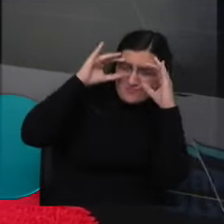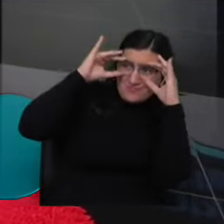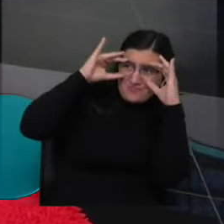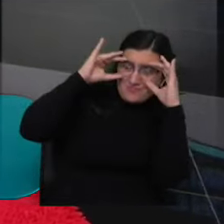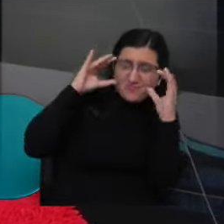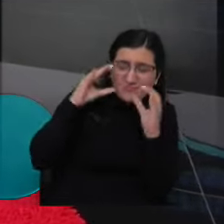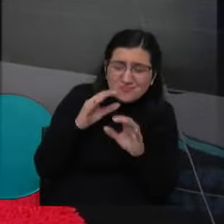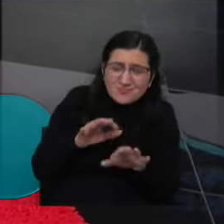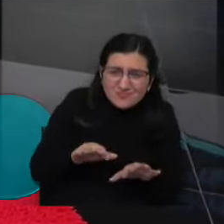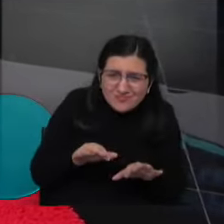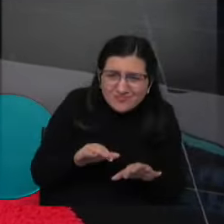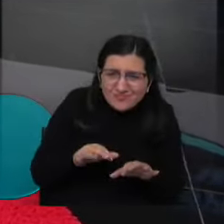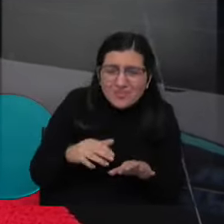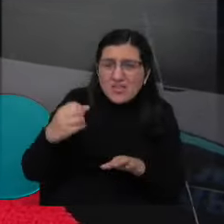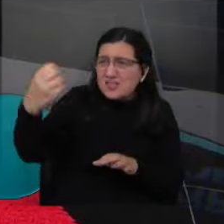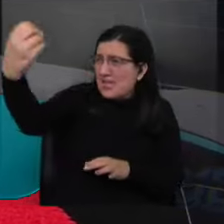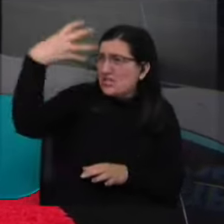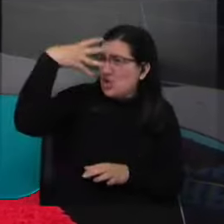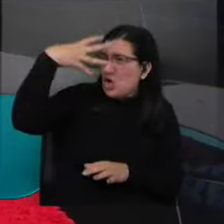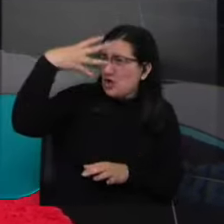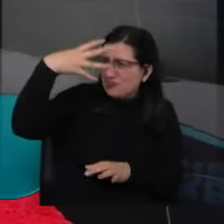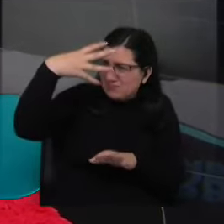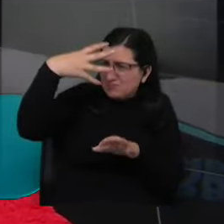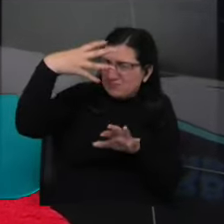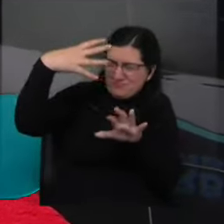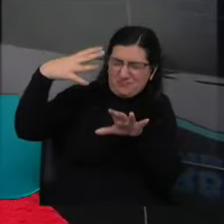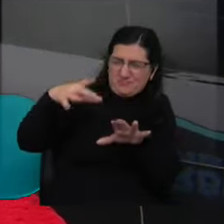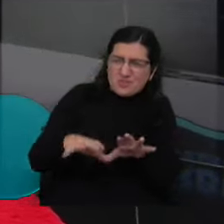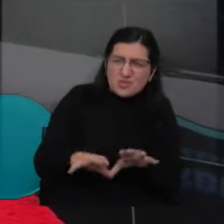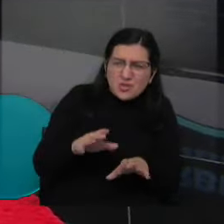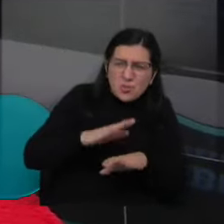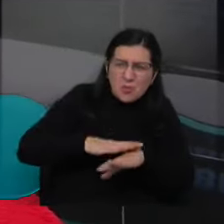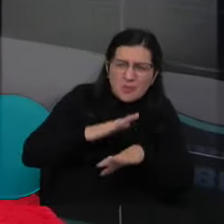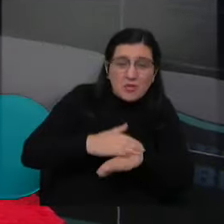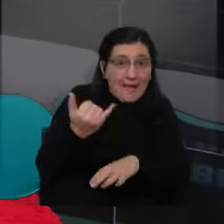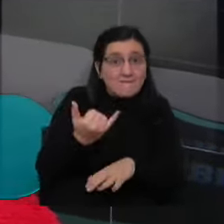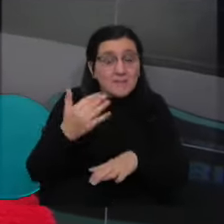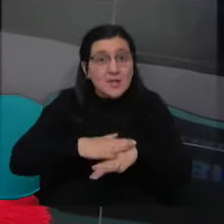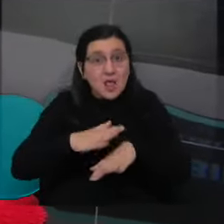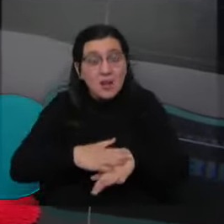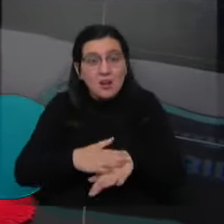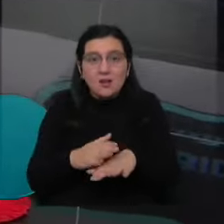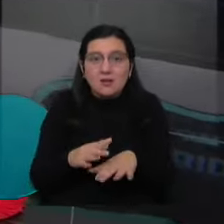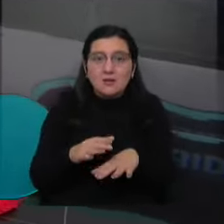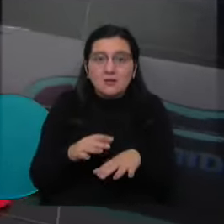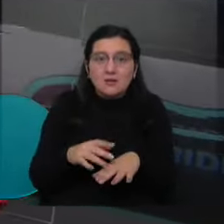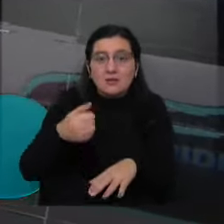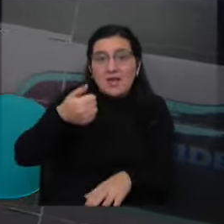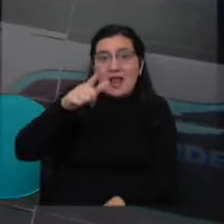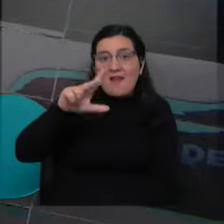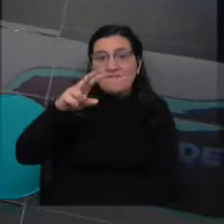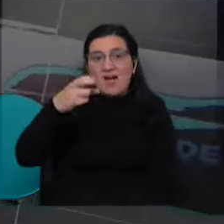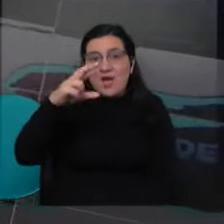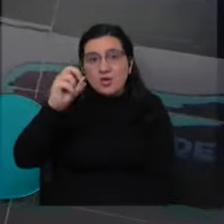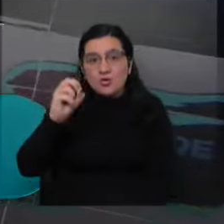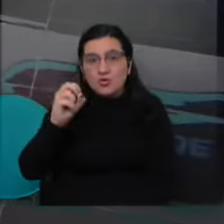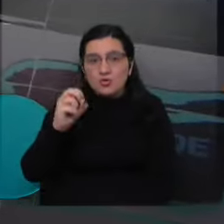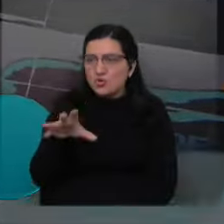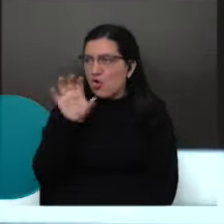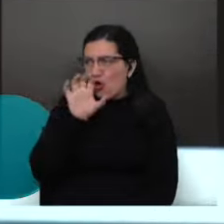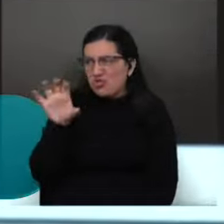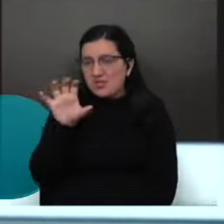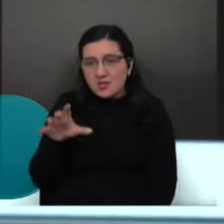culpa tenía todo el sol de frente Entonces en un momento había penal y Alvarito lo di tanto